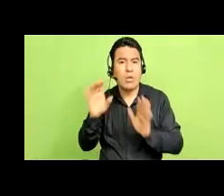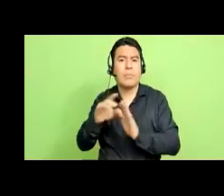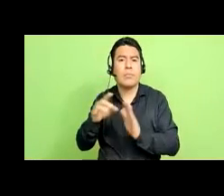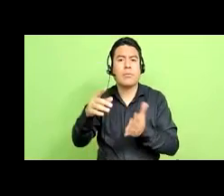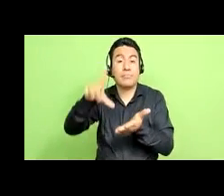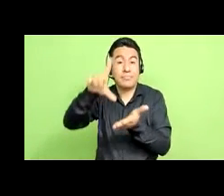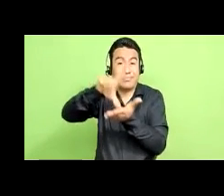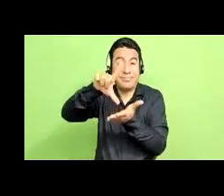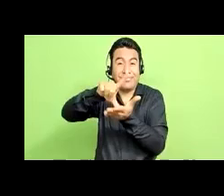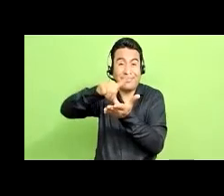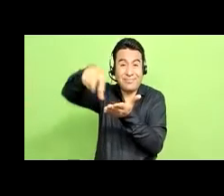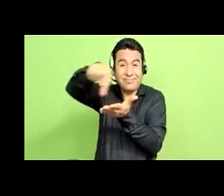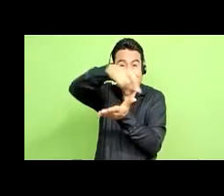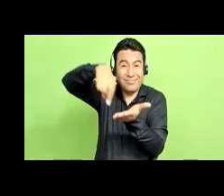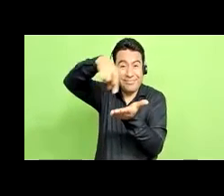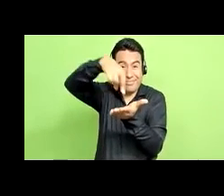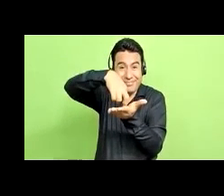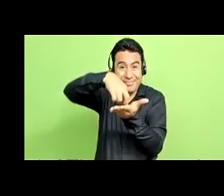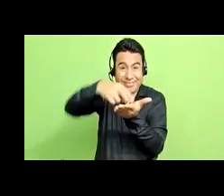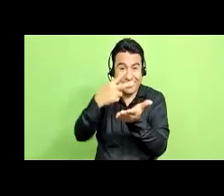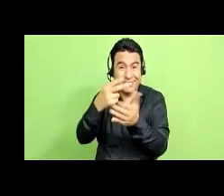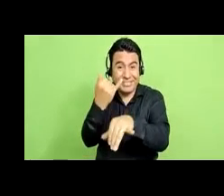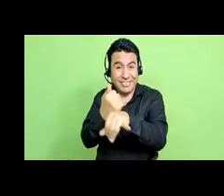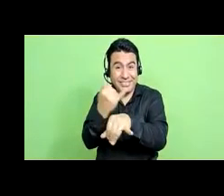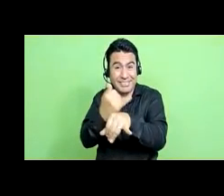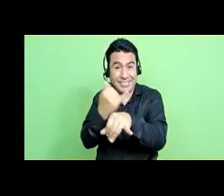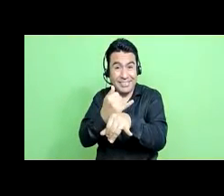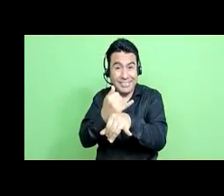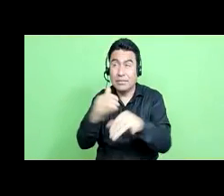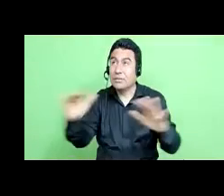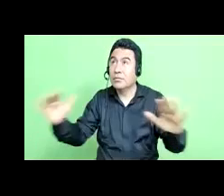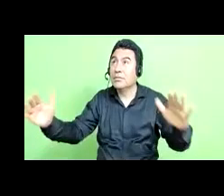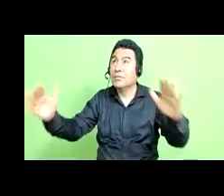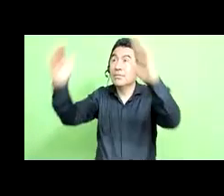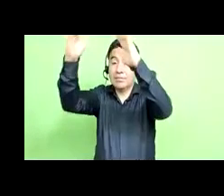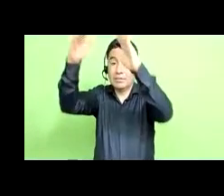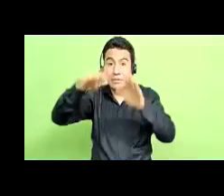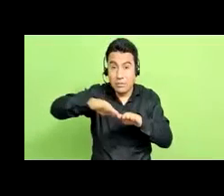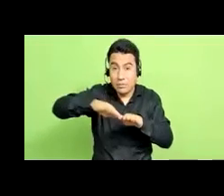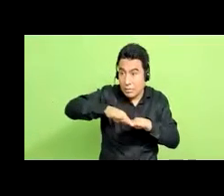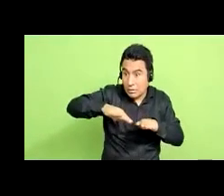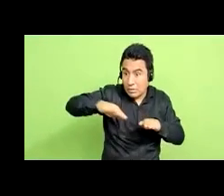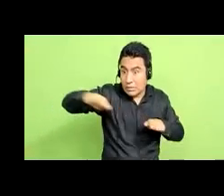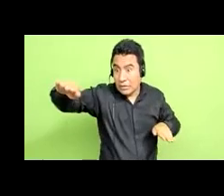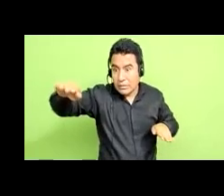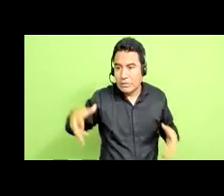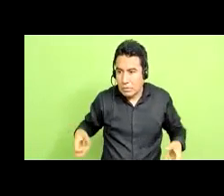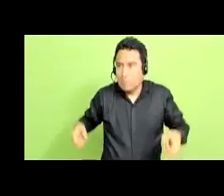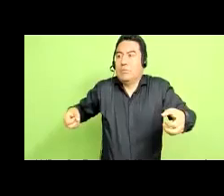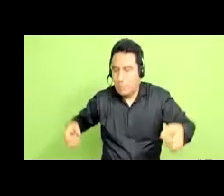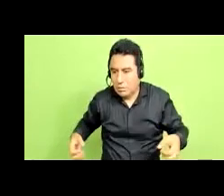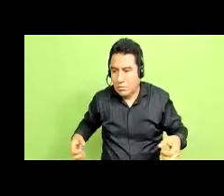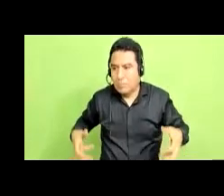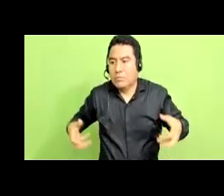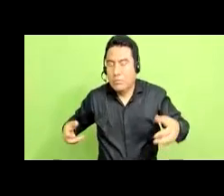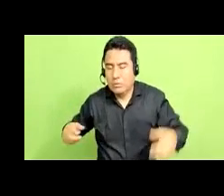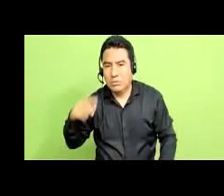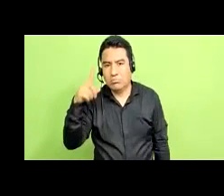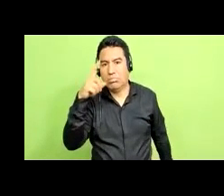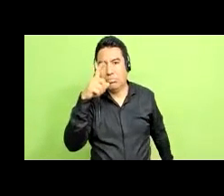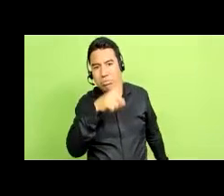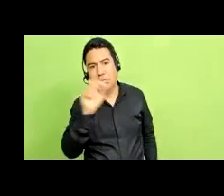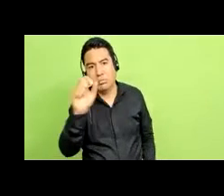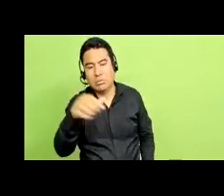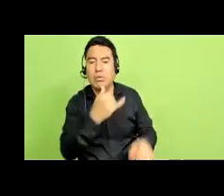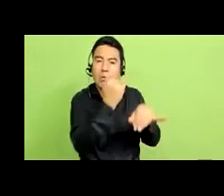la catedral cuenta con un acceso con una rampa pero es casi suicida también entonces sí a nivel de eclesial a nivel